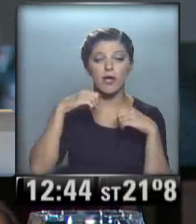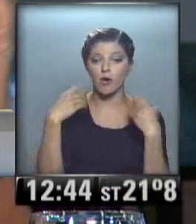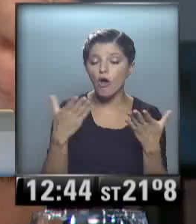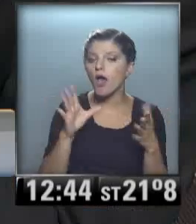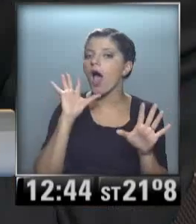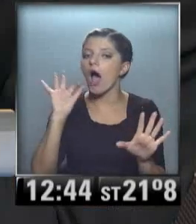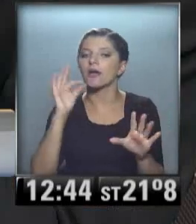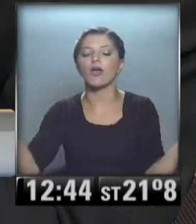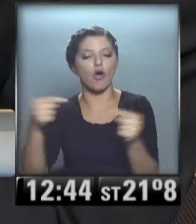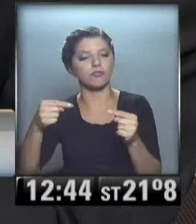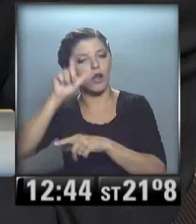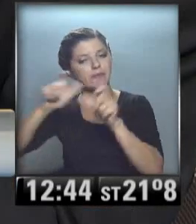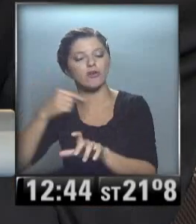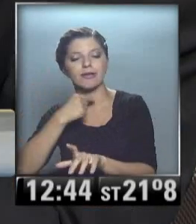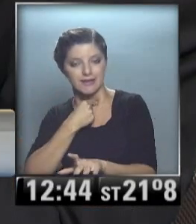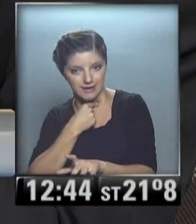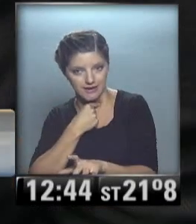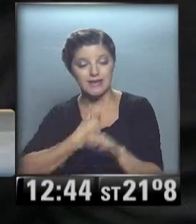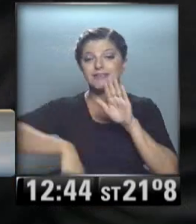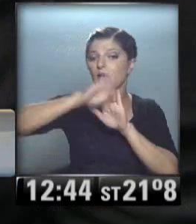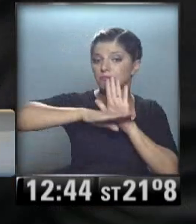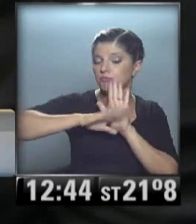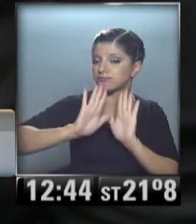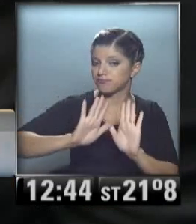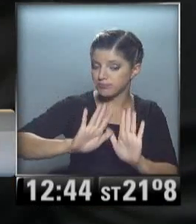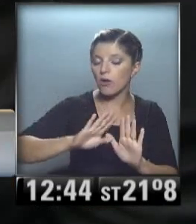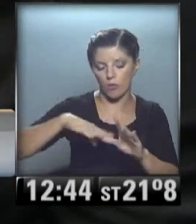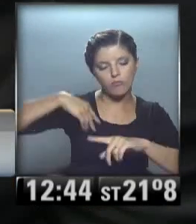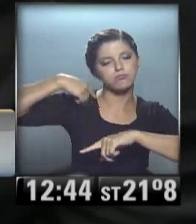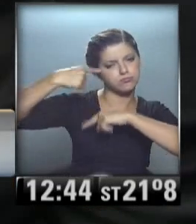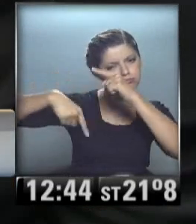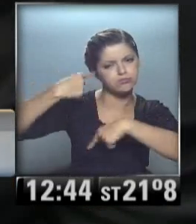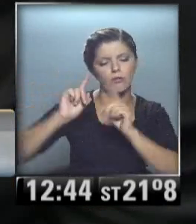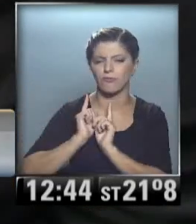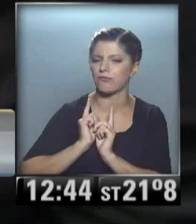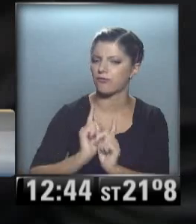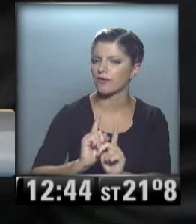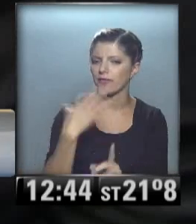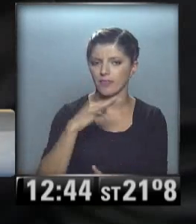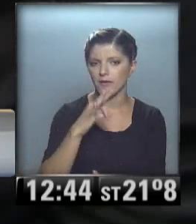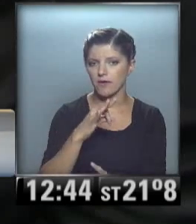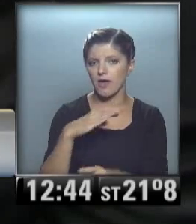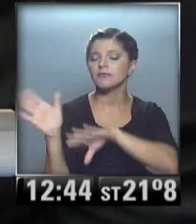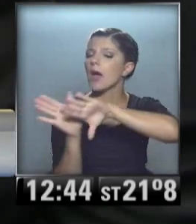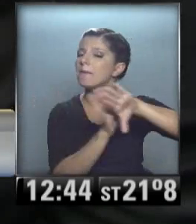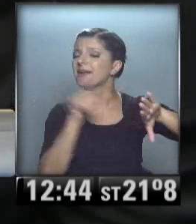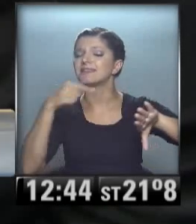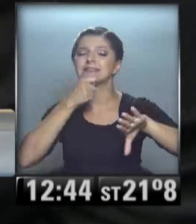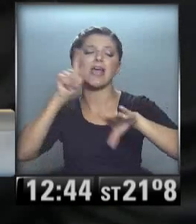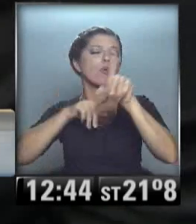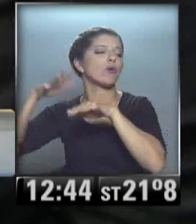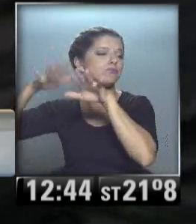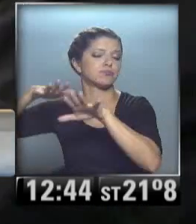sea antipopular, aunque las medidas sean severas, se debe seguir adelante independientemente de las manifestaciones populares.